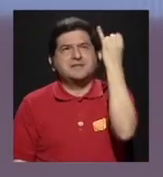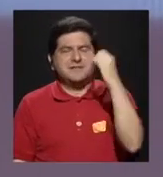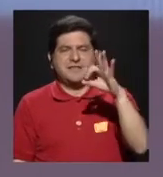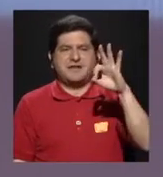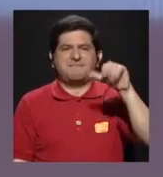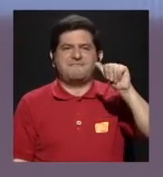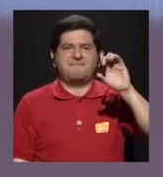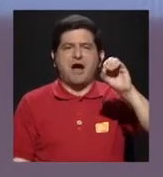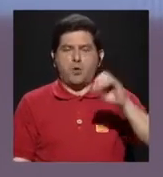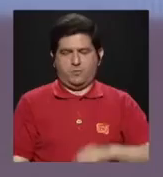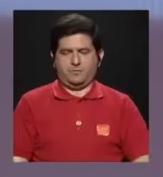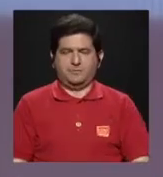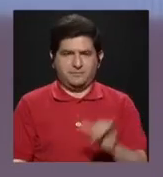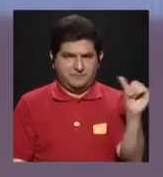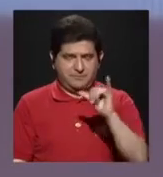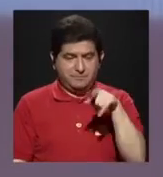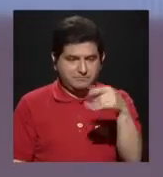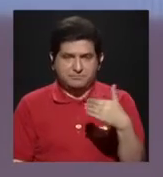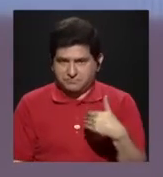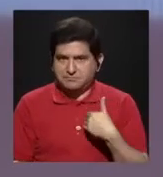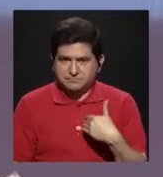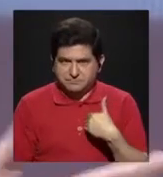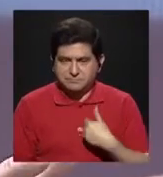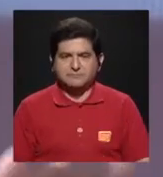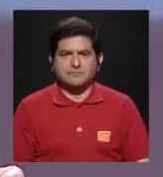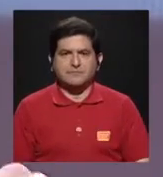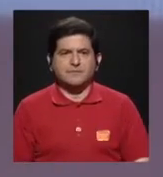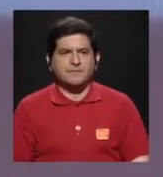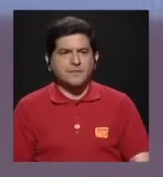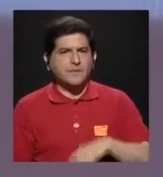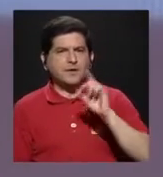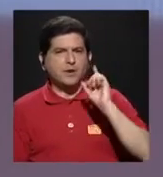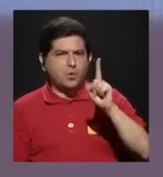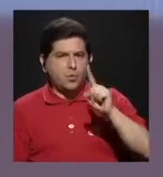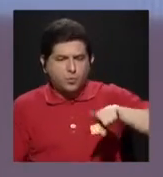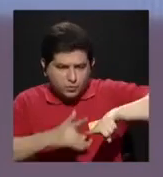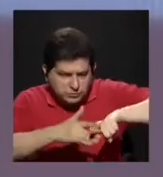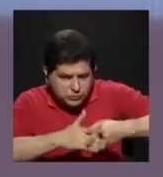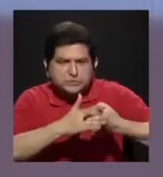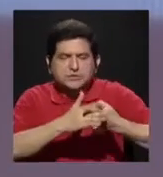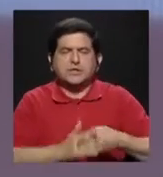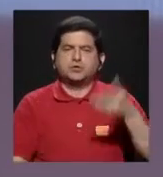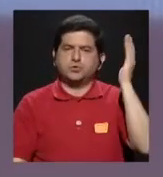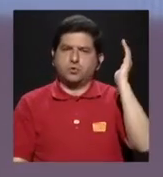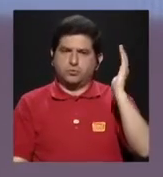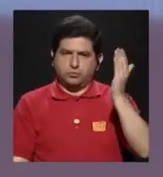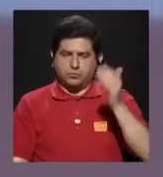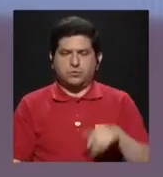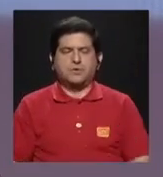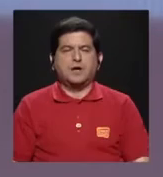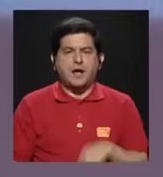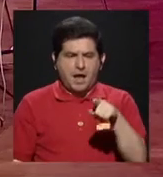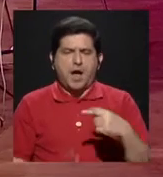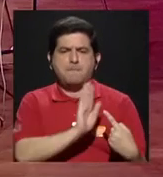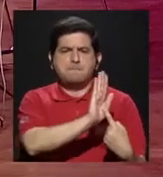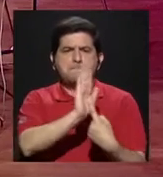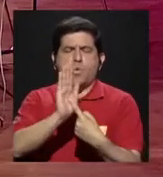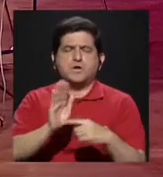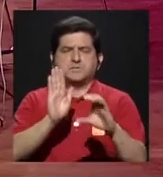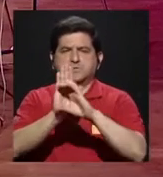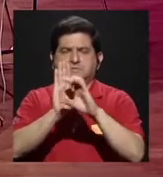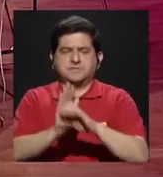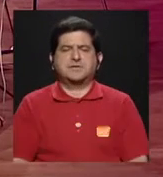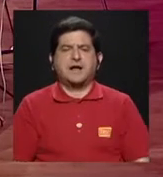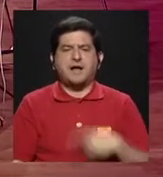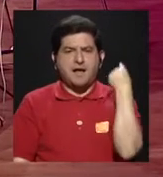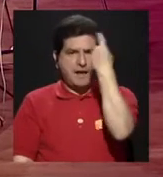FAO. Igualmente, ellas tienen, bueno, uno de los arranques fue una exposición de fotografías que se llama Las Caras de